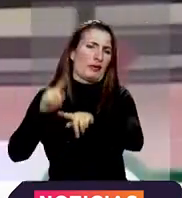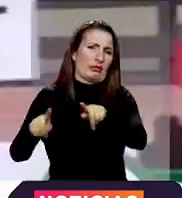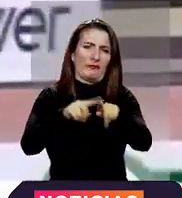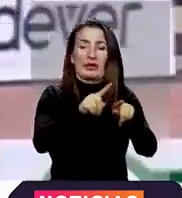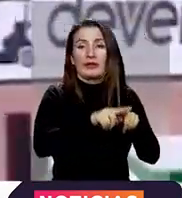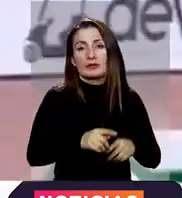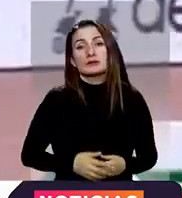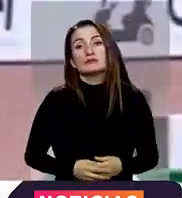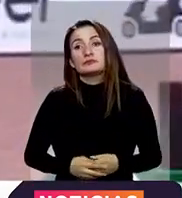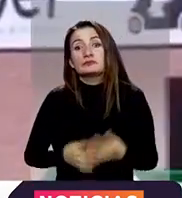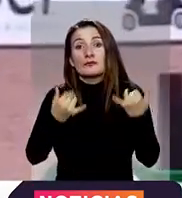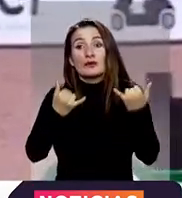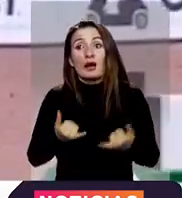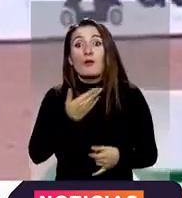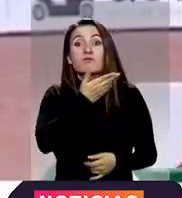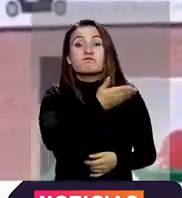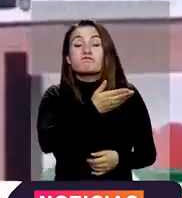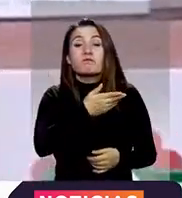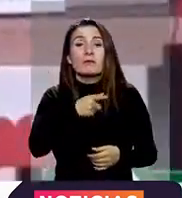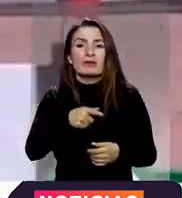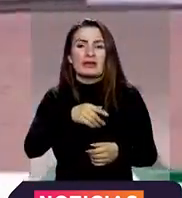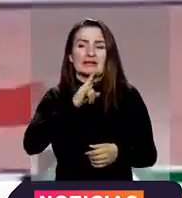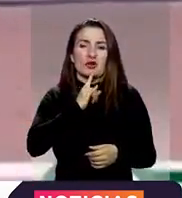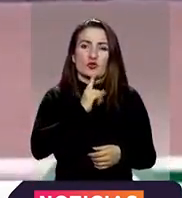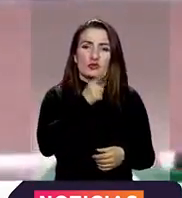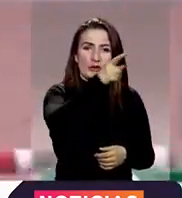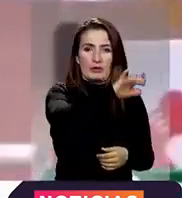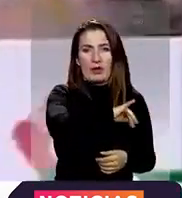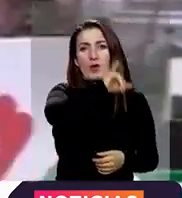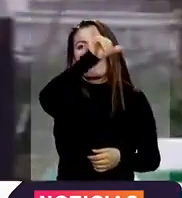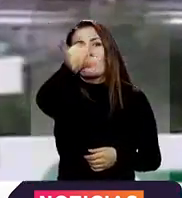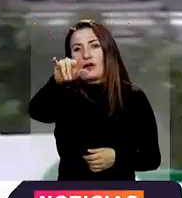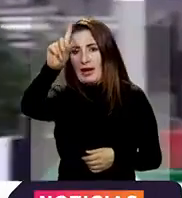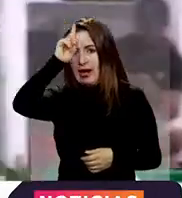ocasiones. Actualmente Terán se encuentra en Estados Unidos y de allí irá a